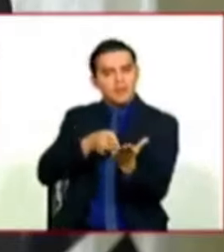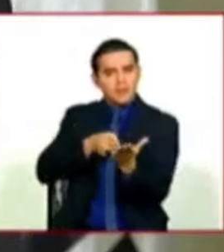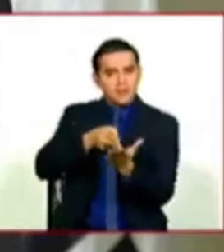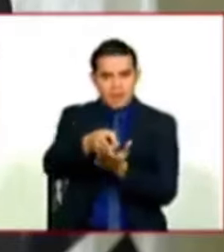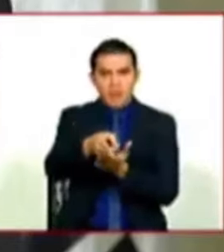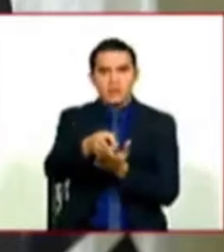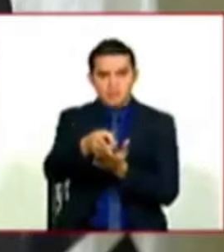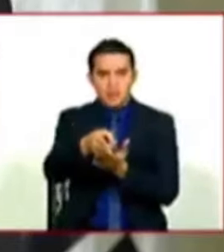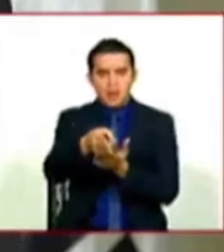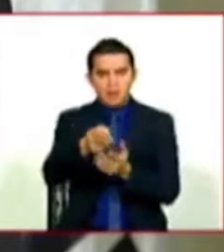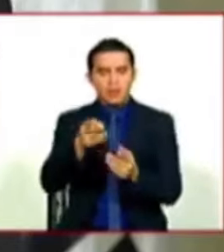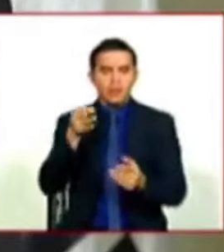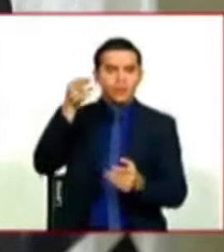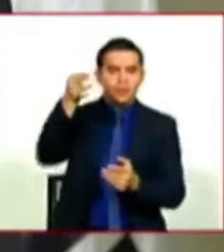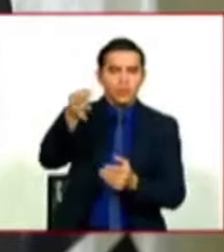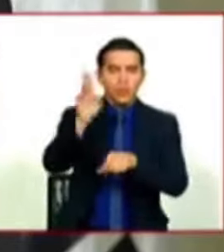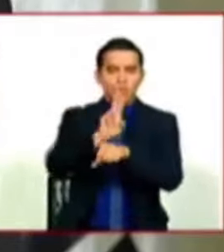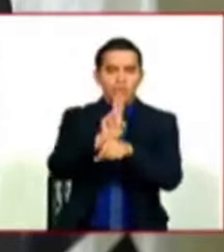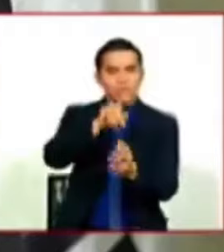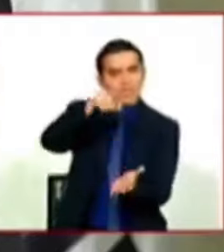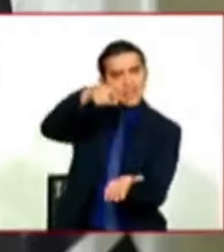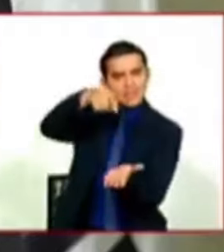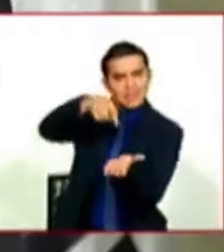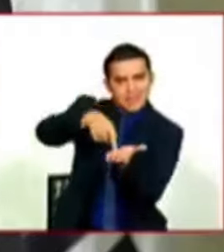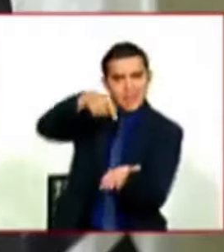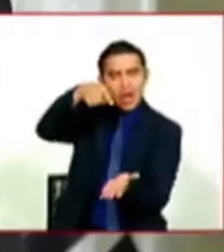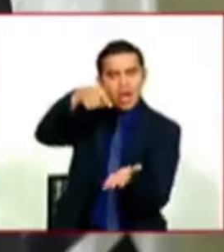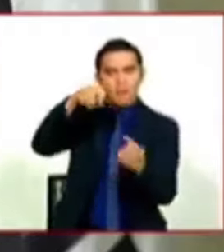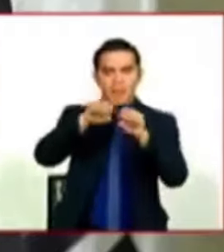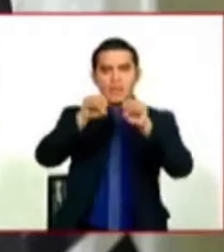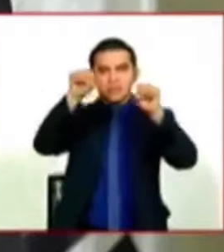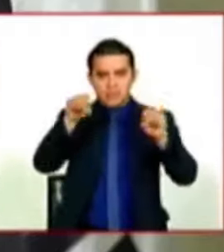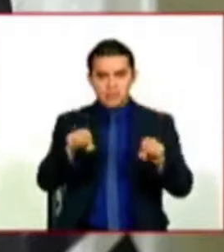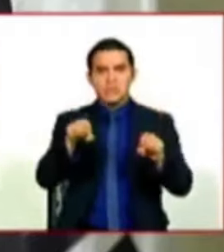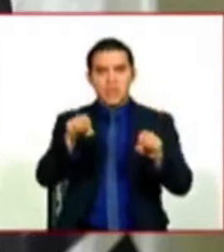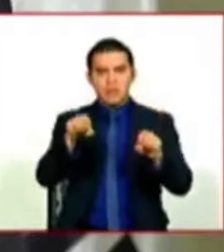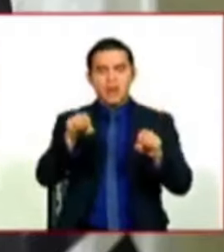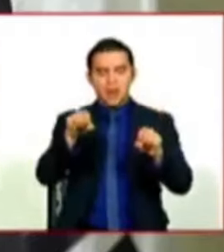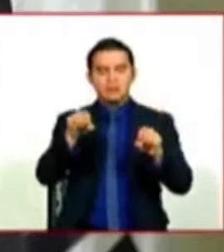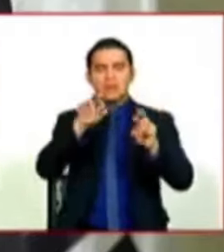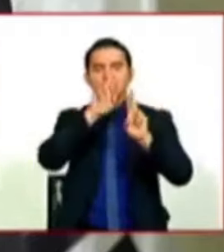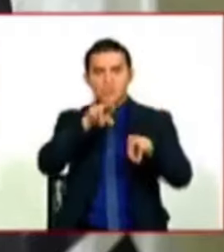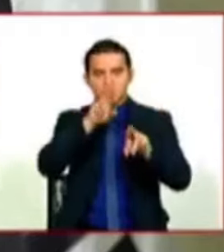la biometría, TREP y divulgación de resultados.